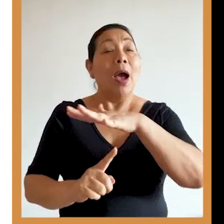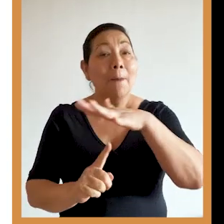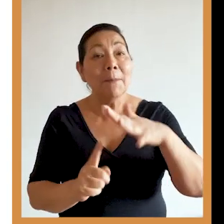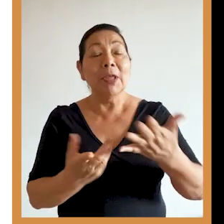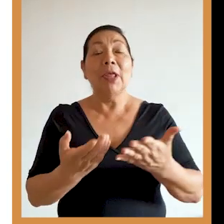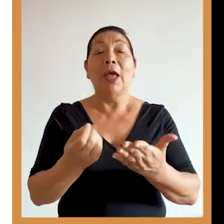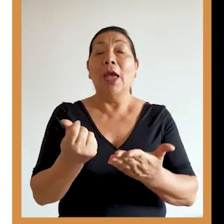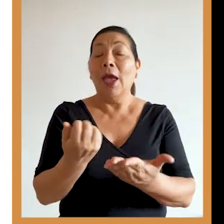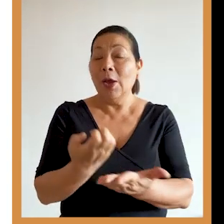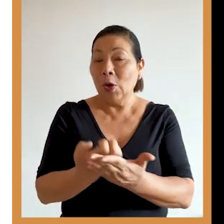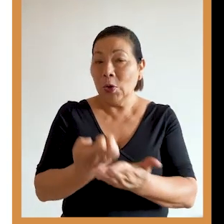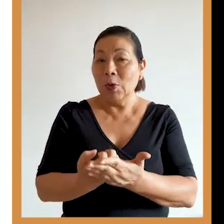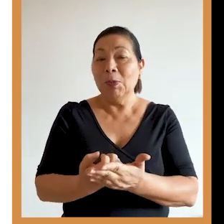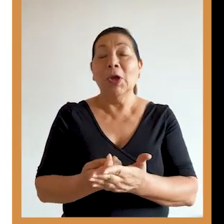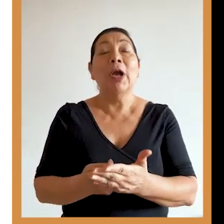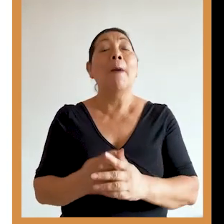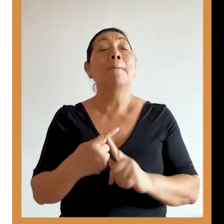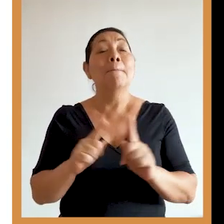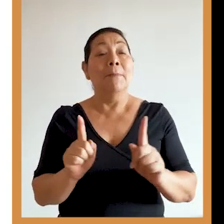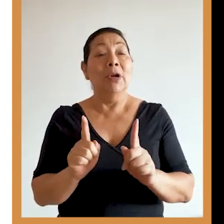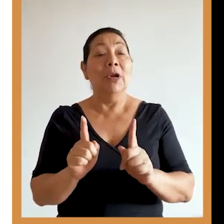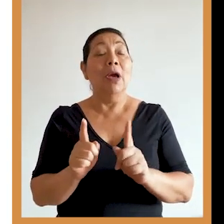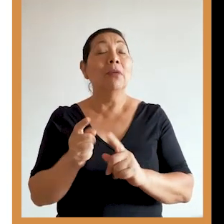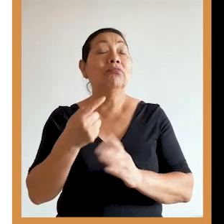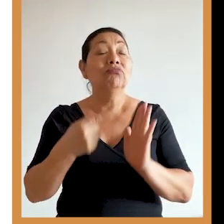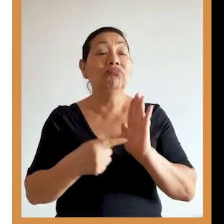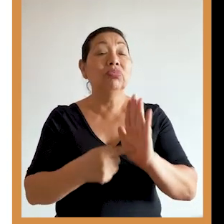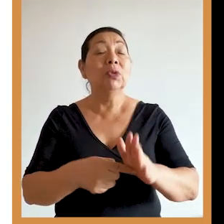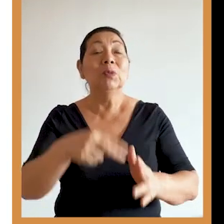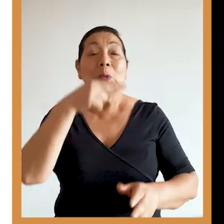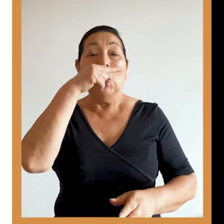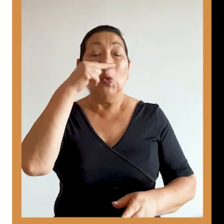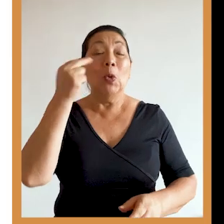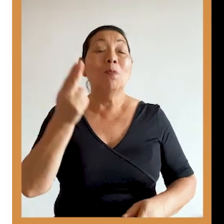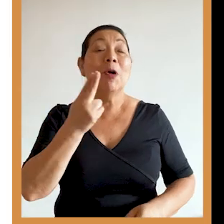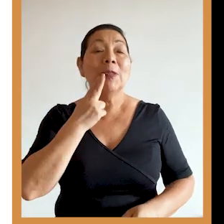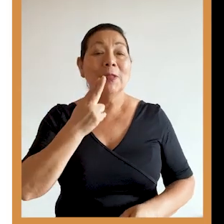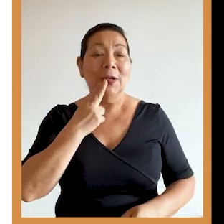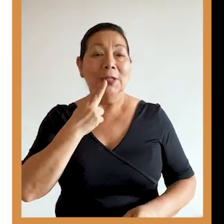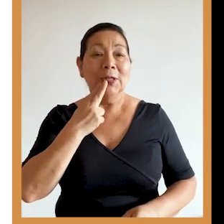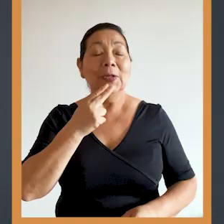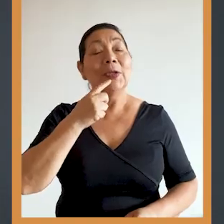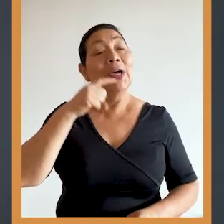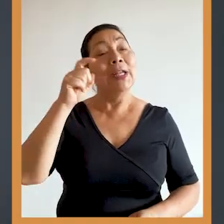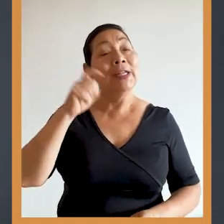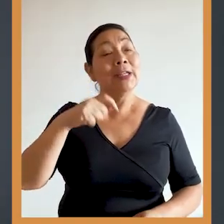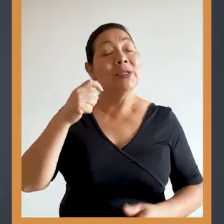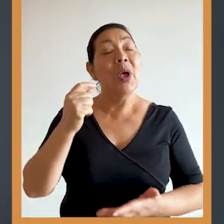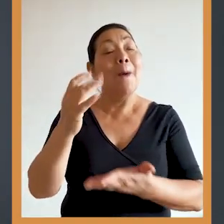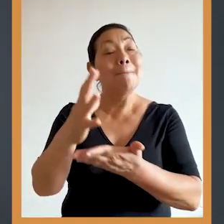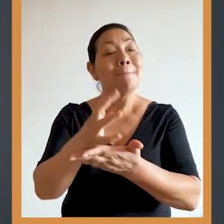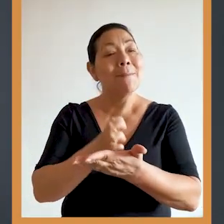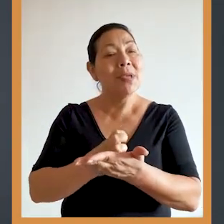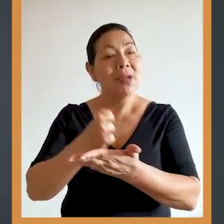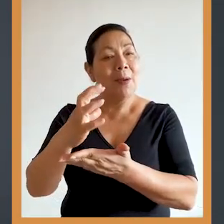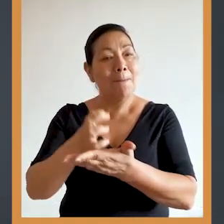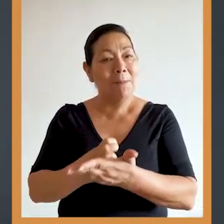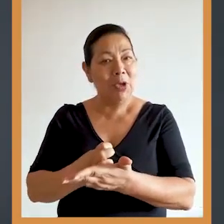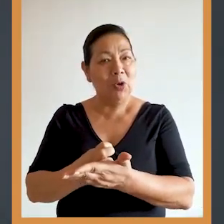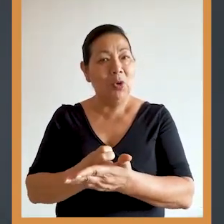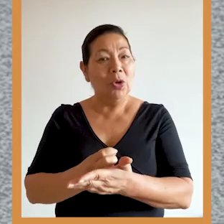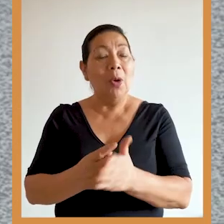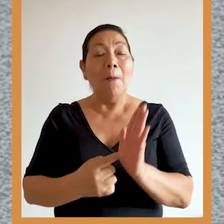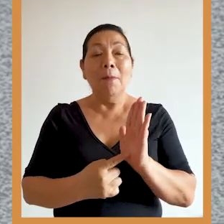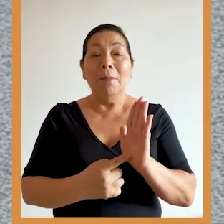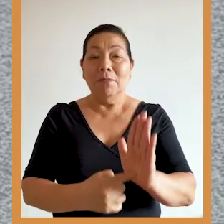sociales, ambientales y económicas del consumo de tabaco y de la exposición al humo de tabaco, por lo que es necesario reducir dicho